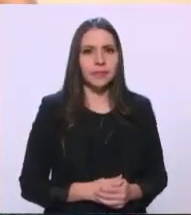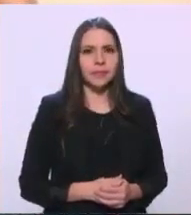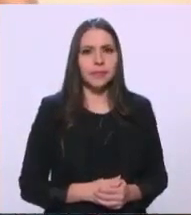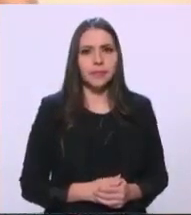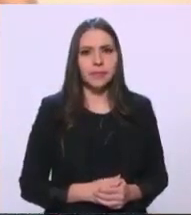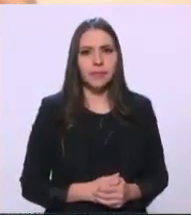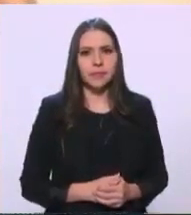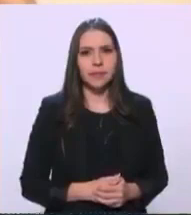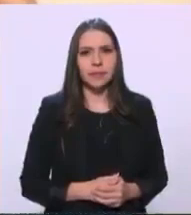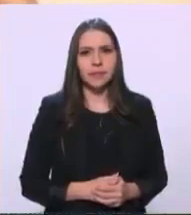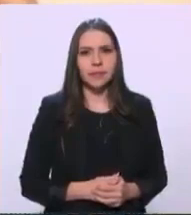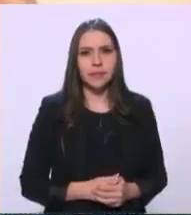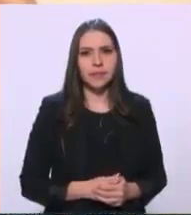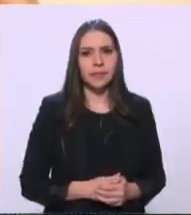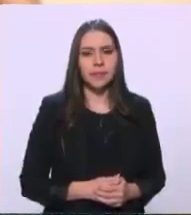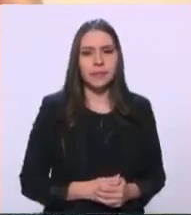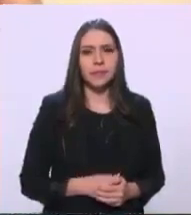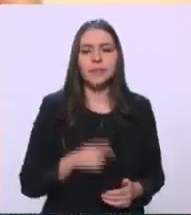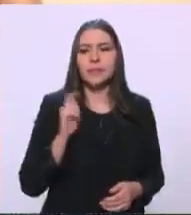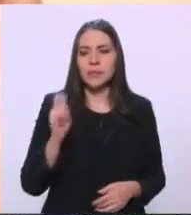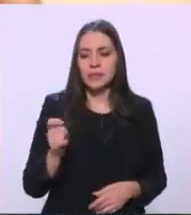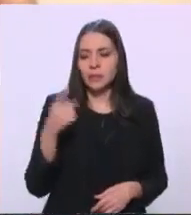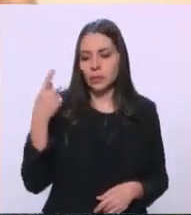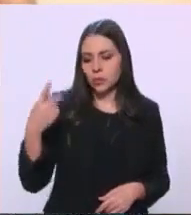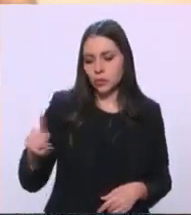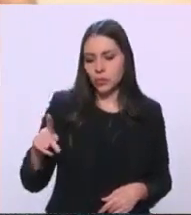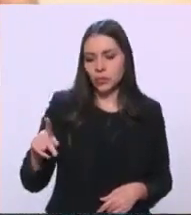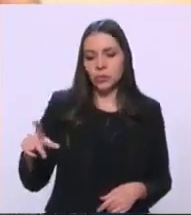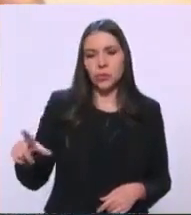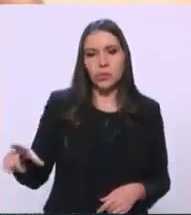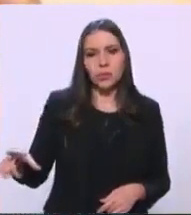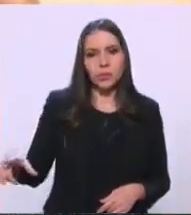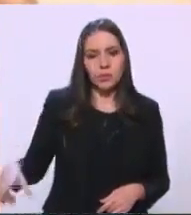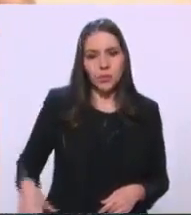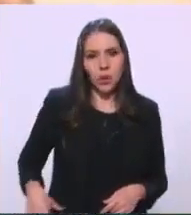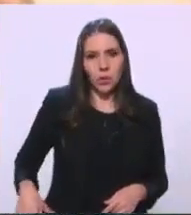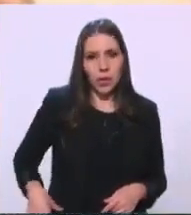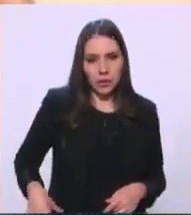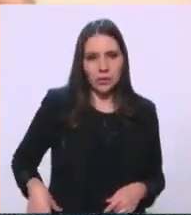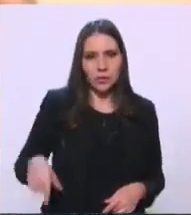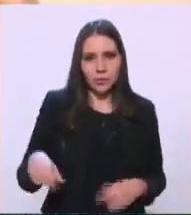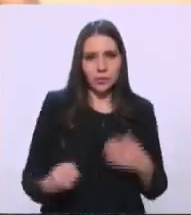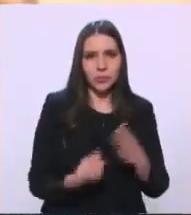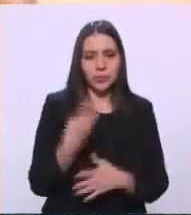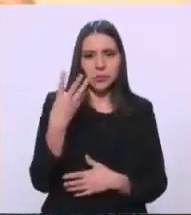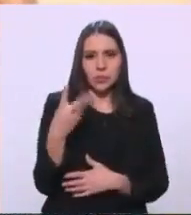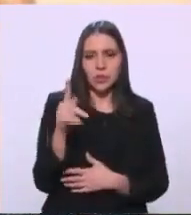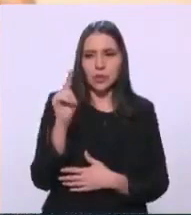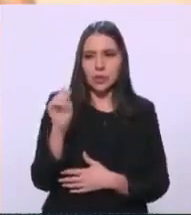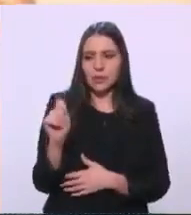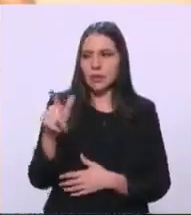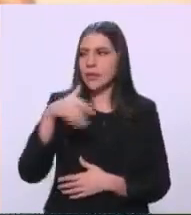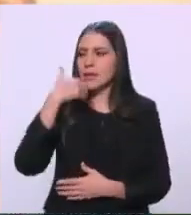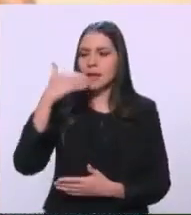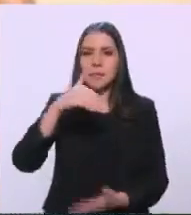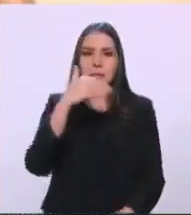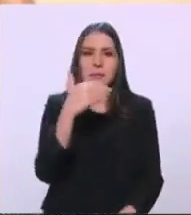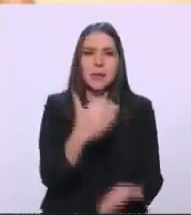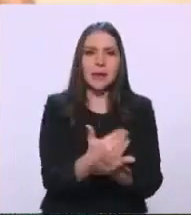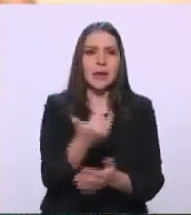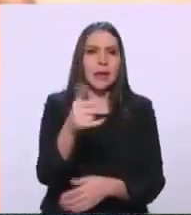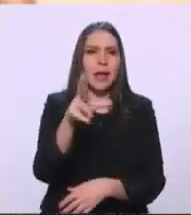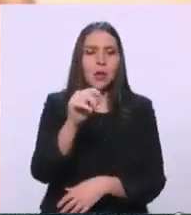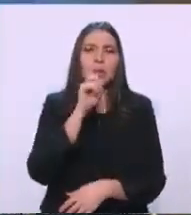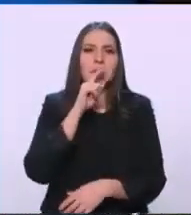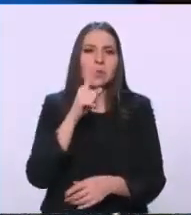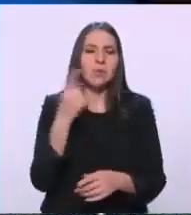la 4T es en realidad un freno al neoliberalismo. Eso es lo que está haciendo